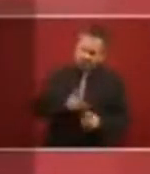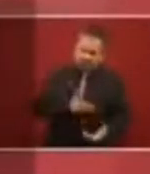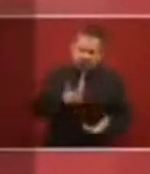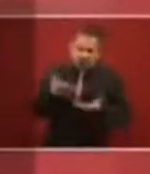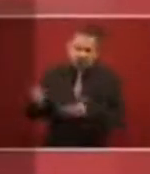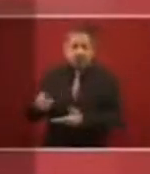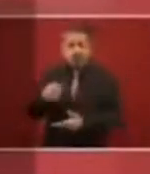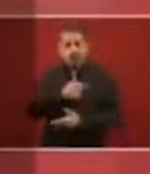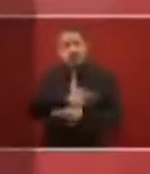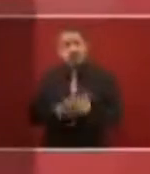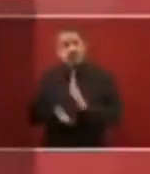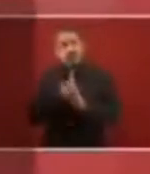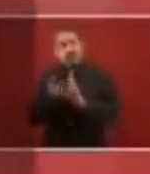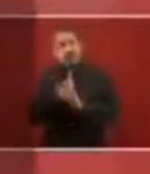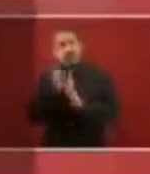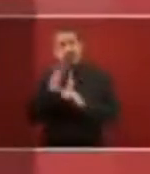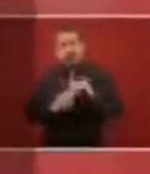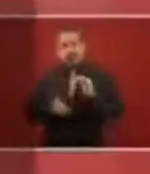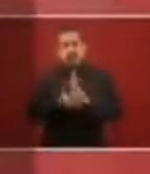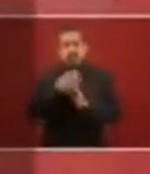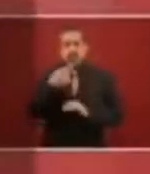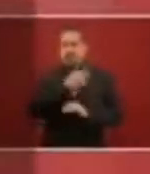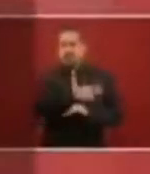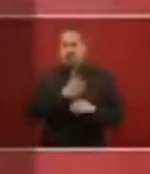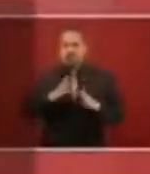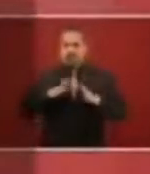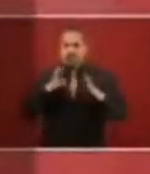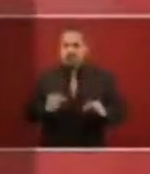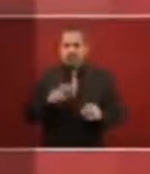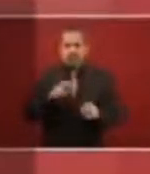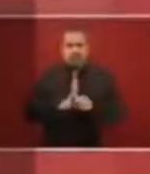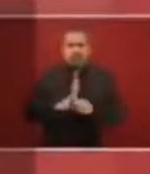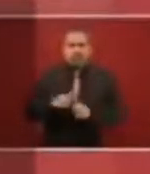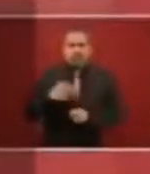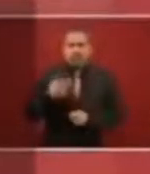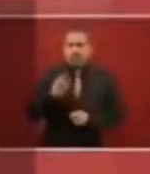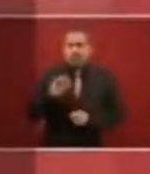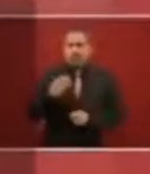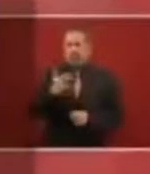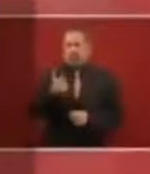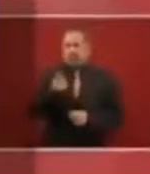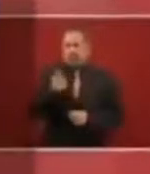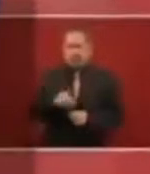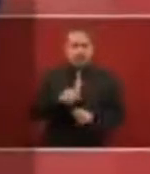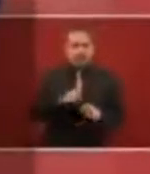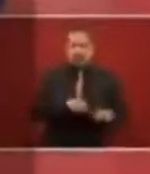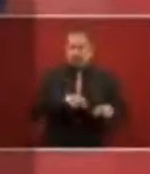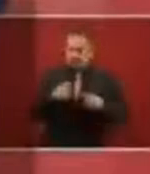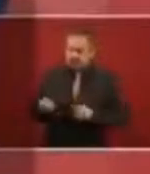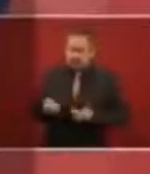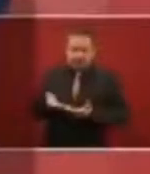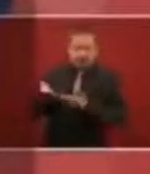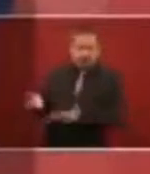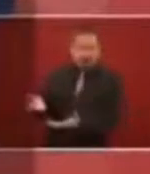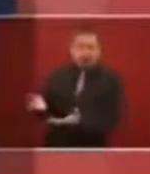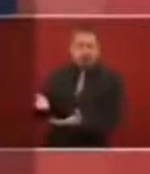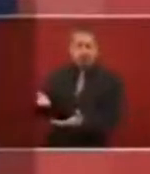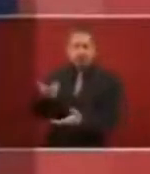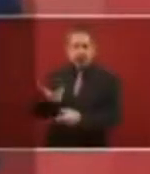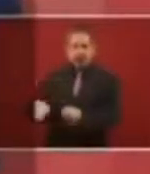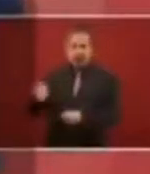construyó su fundación en juchitán para qué